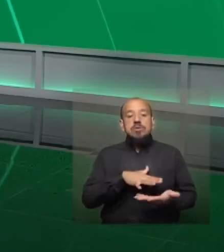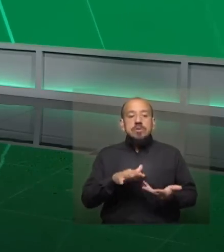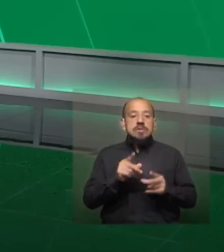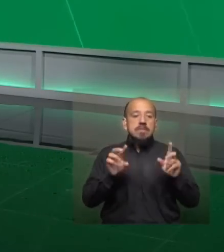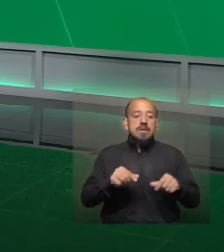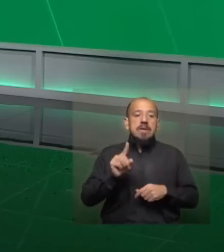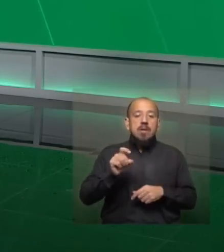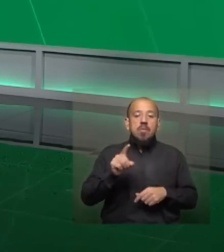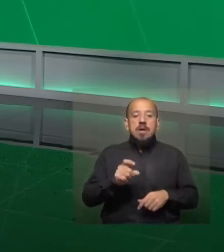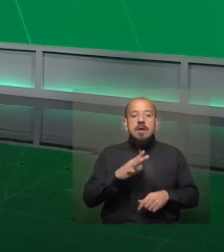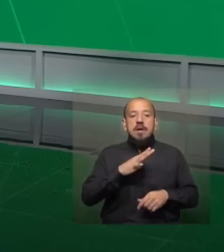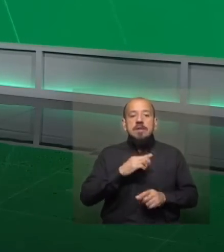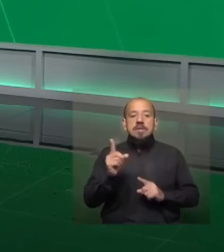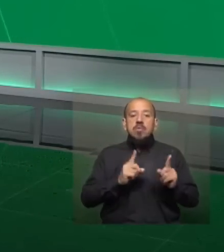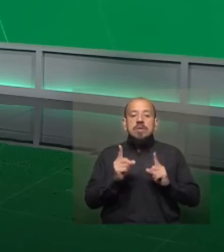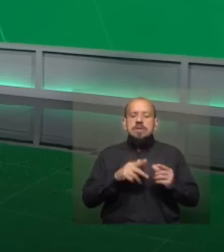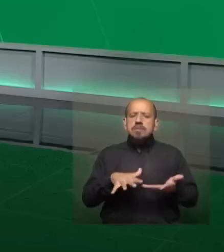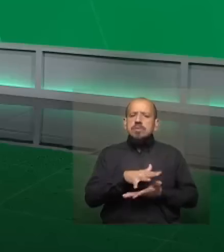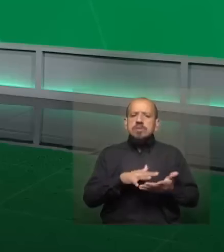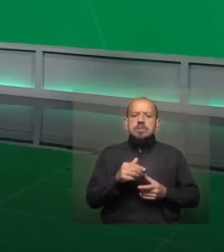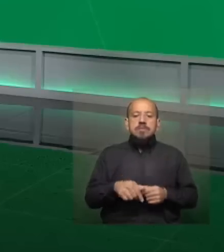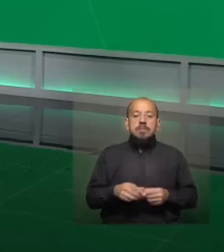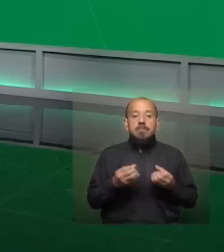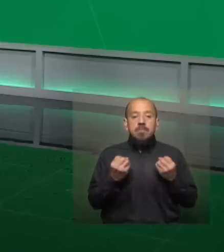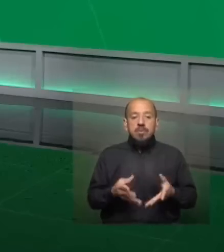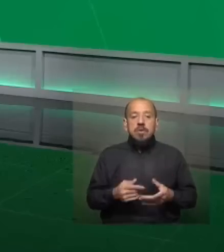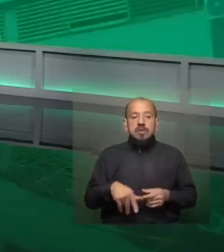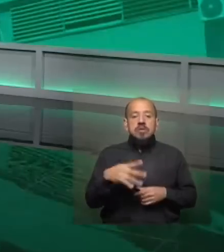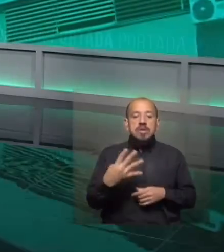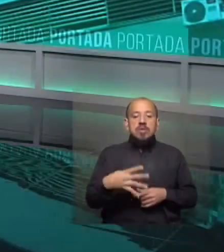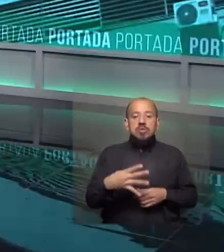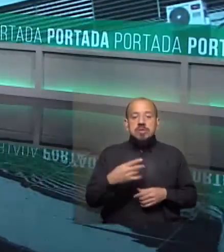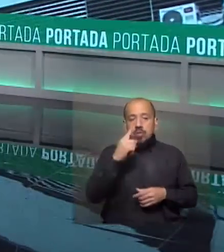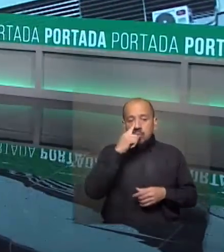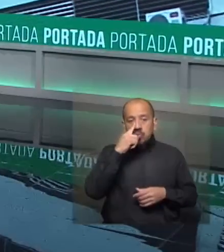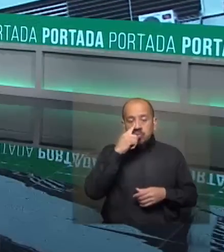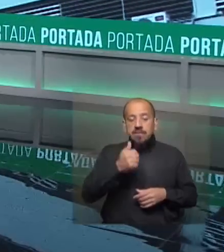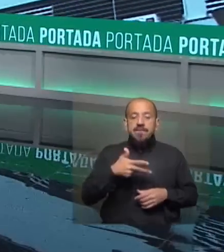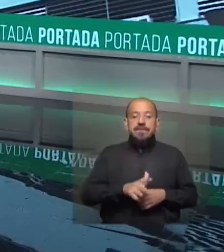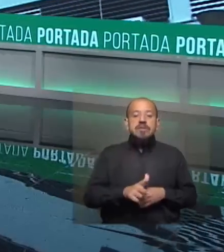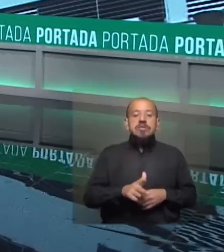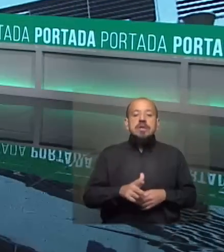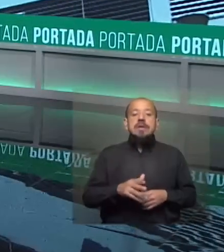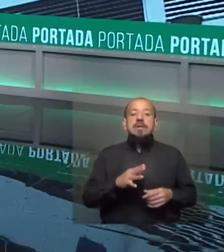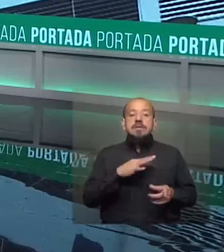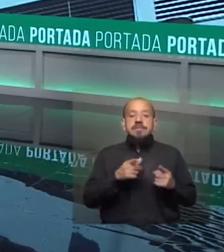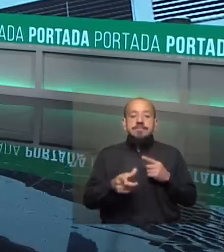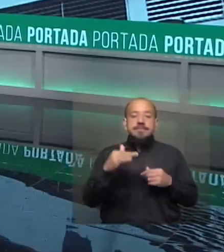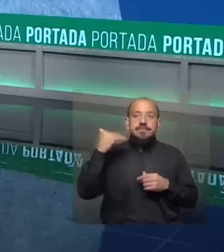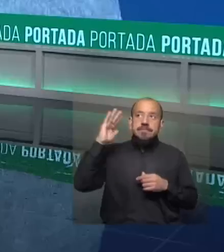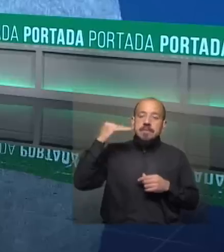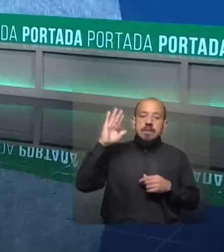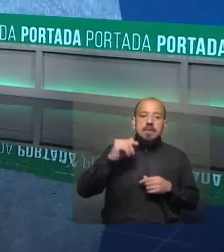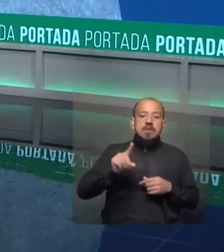agua y eso hace que empiecen a proyectarse algunos escenarios Y empezamos por ahí porque el 14 de junio es la fecha límite que manejan las autoridades